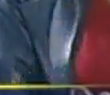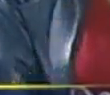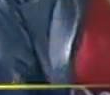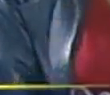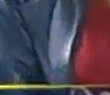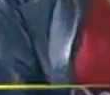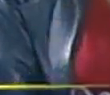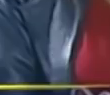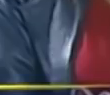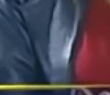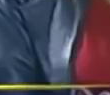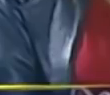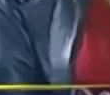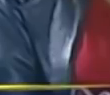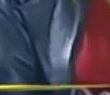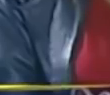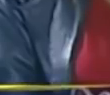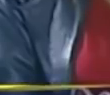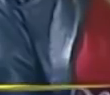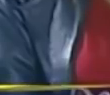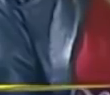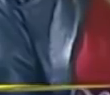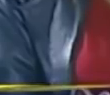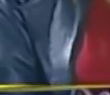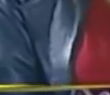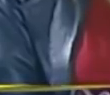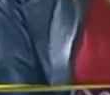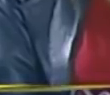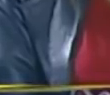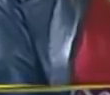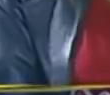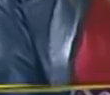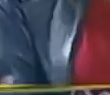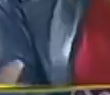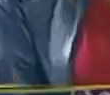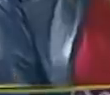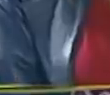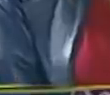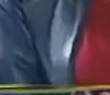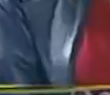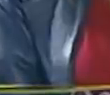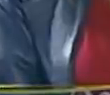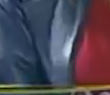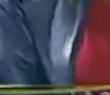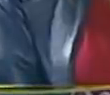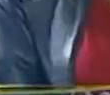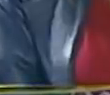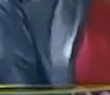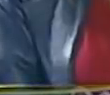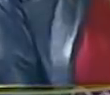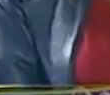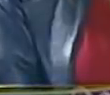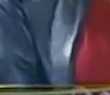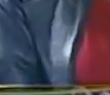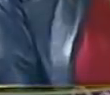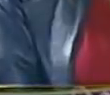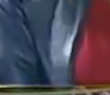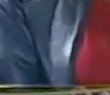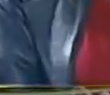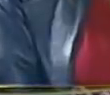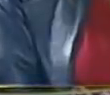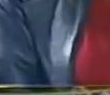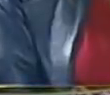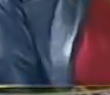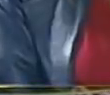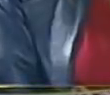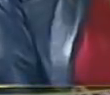en esa estructura. Mientras tanto, como yo le dije a usted, presidente, voy a tener que seguir gobernando con Corpo Andes, que